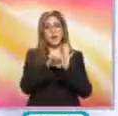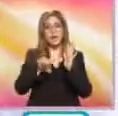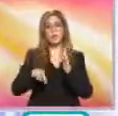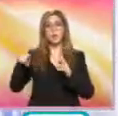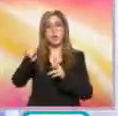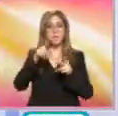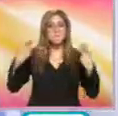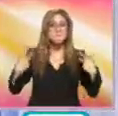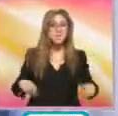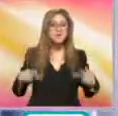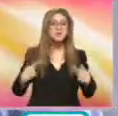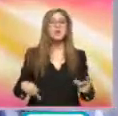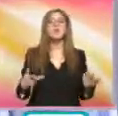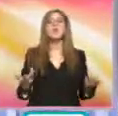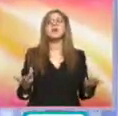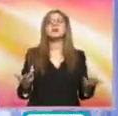están